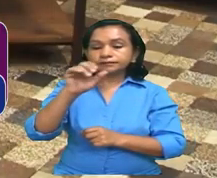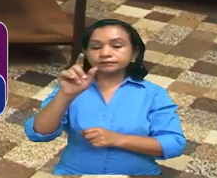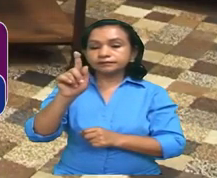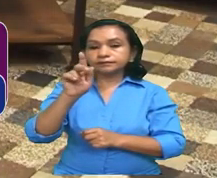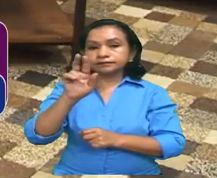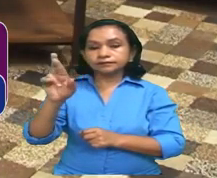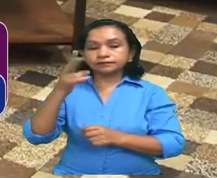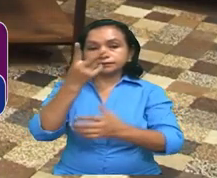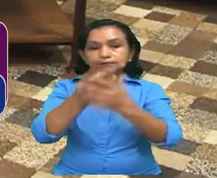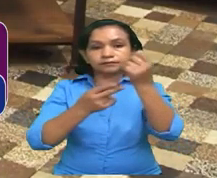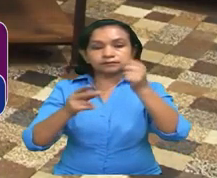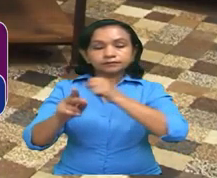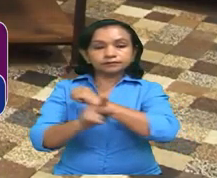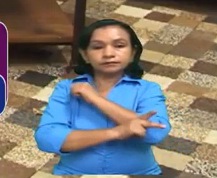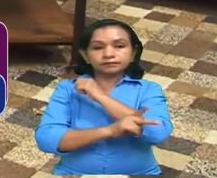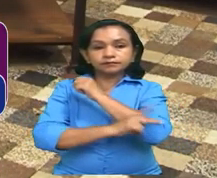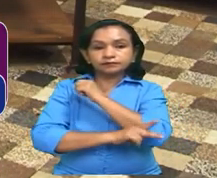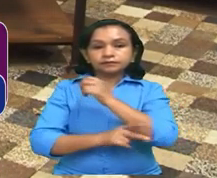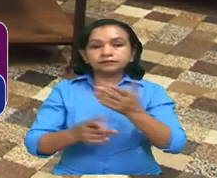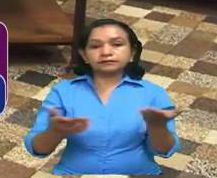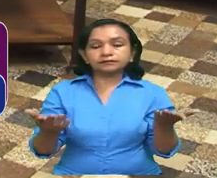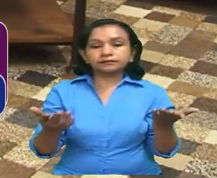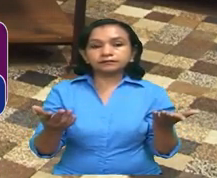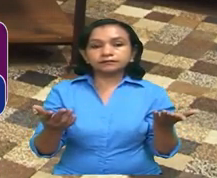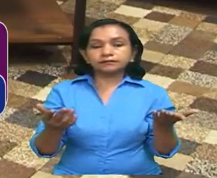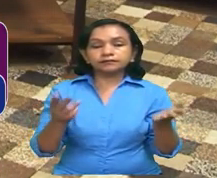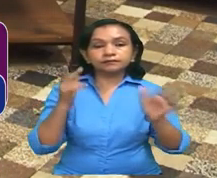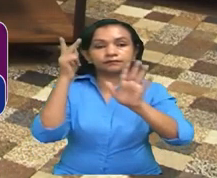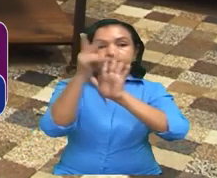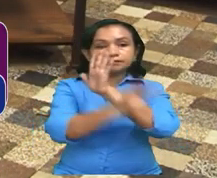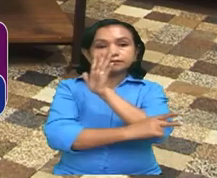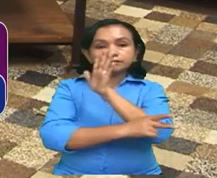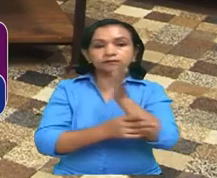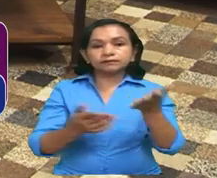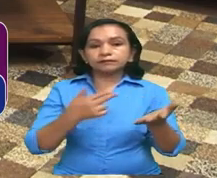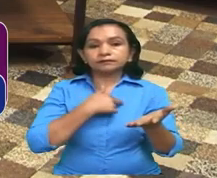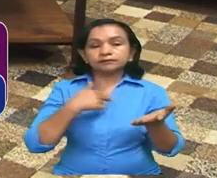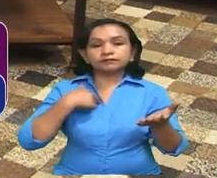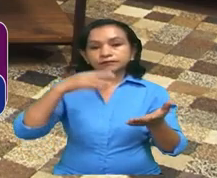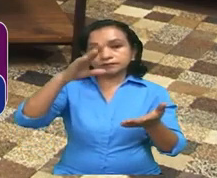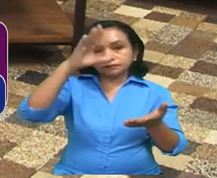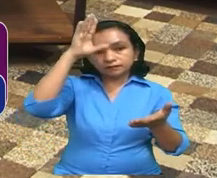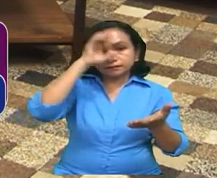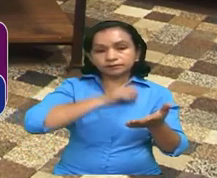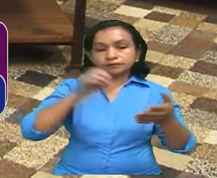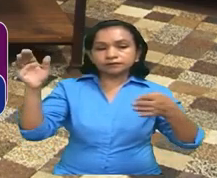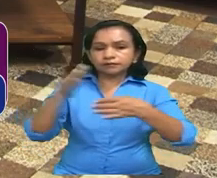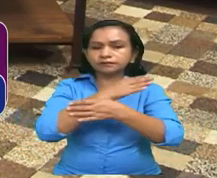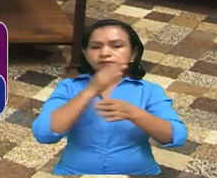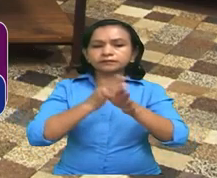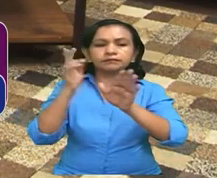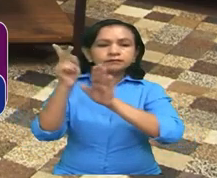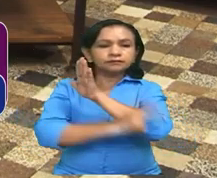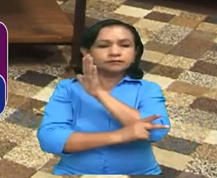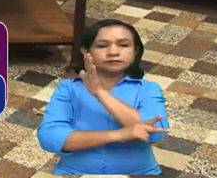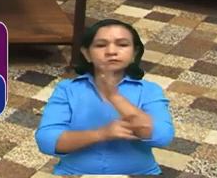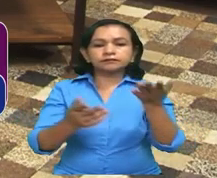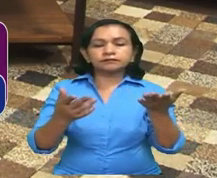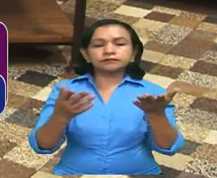países y para nosotros mismos. Si hablamos un poco de esta contribución que se